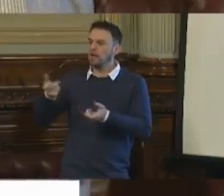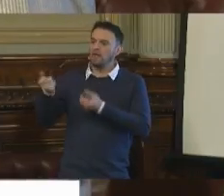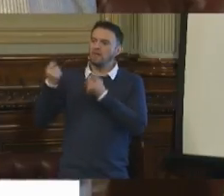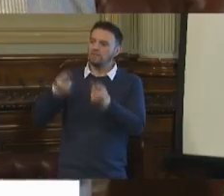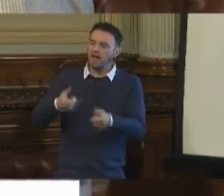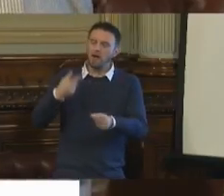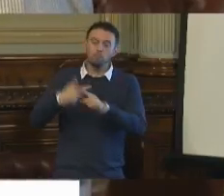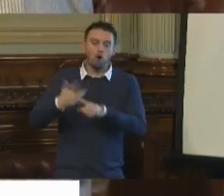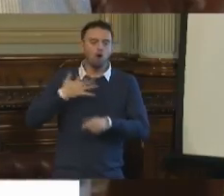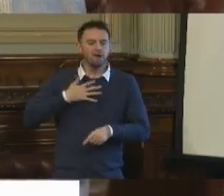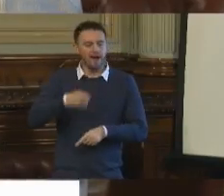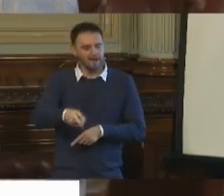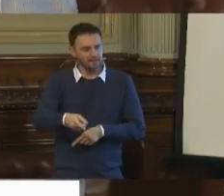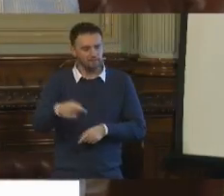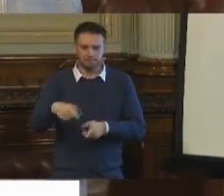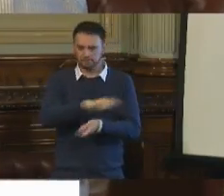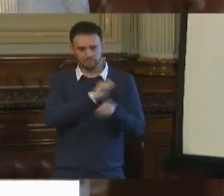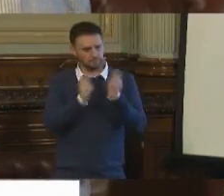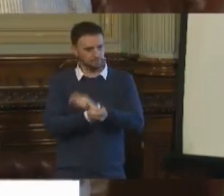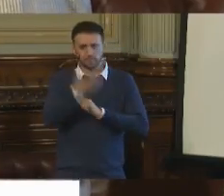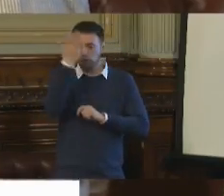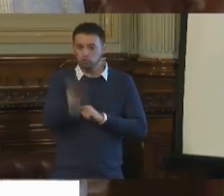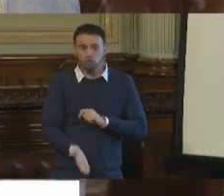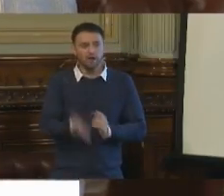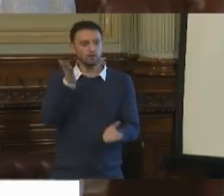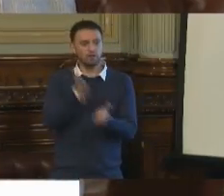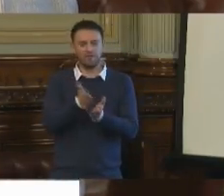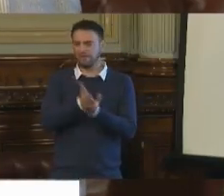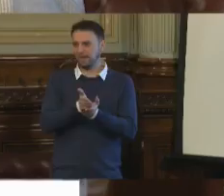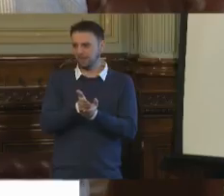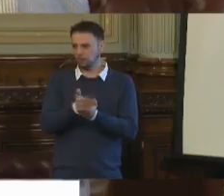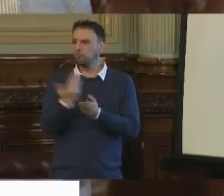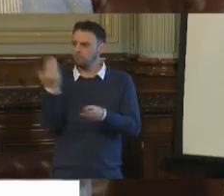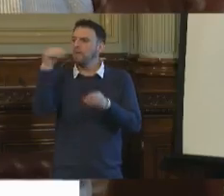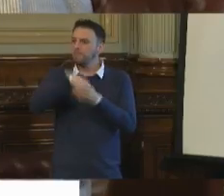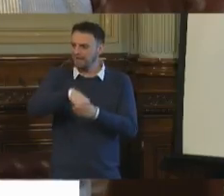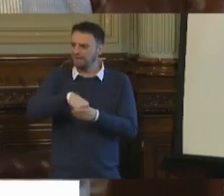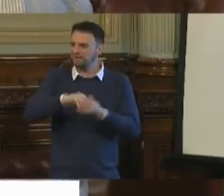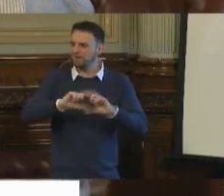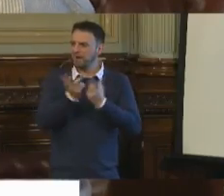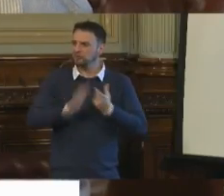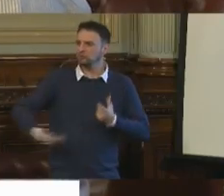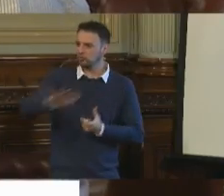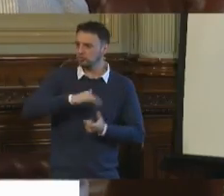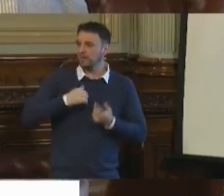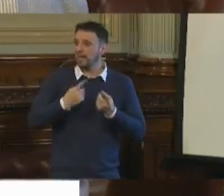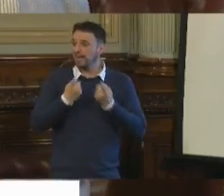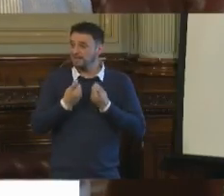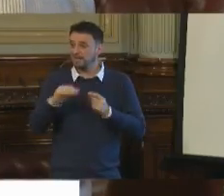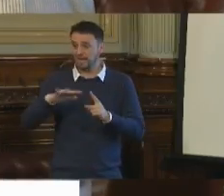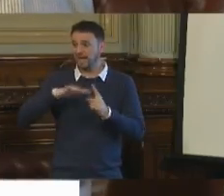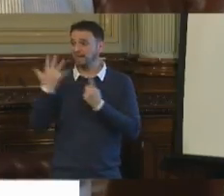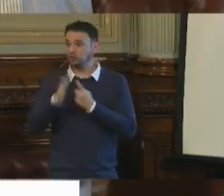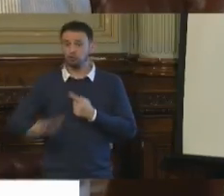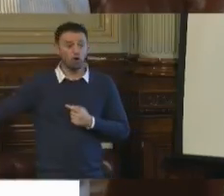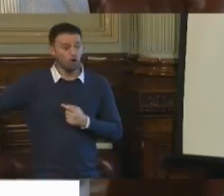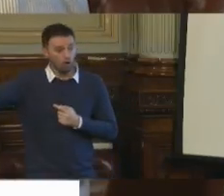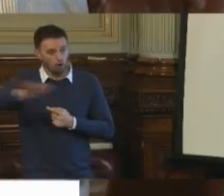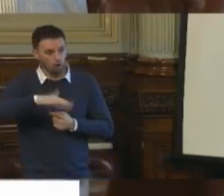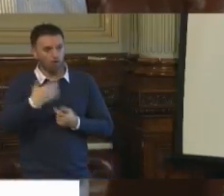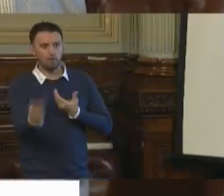se le daba y se transforma en un sujeto de derecho en alguien que va a participar activamente y que lo que necesita es que el entorno